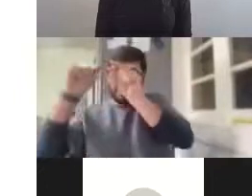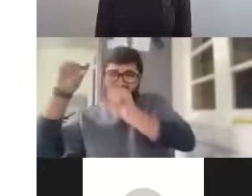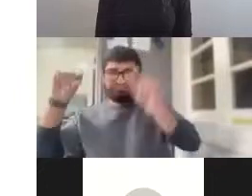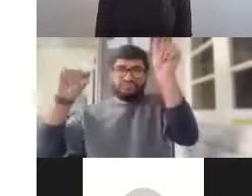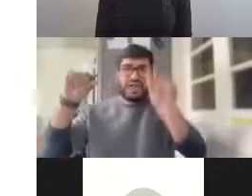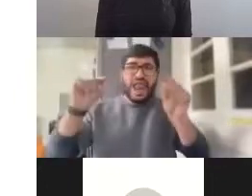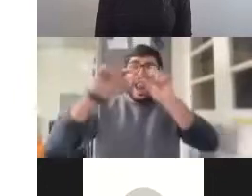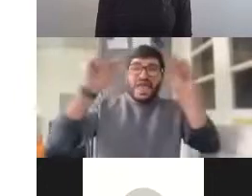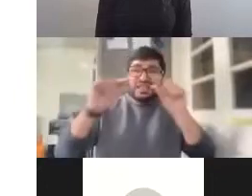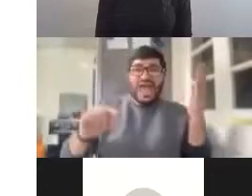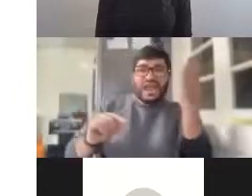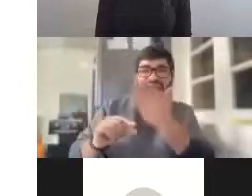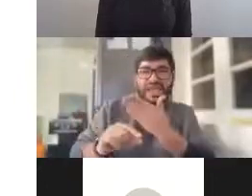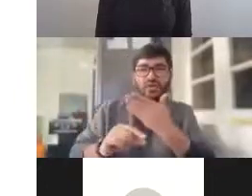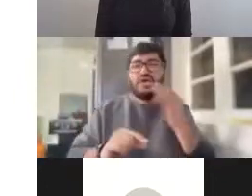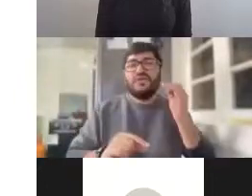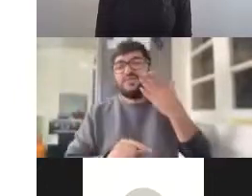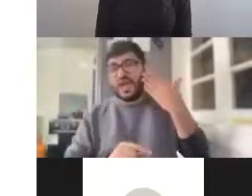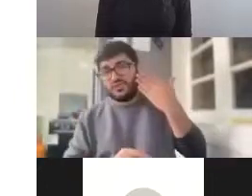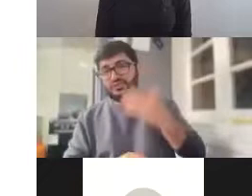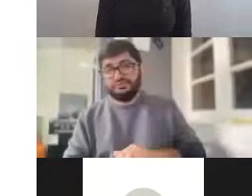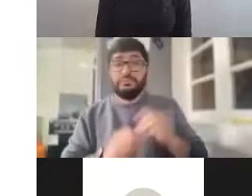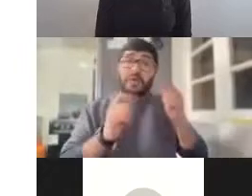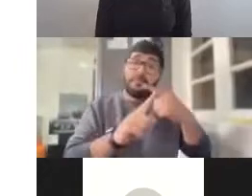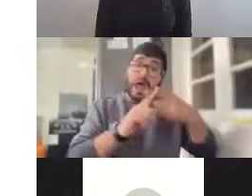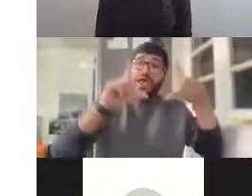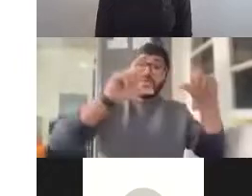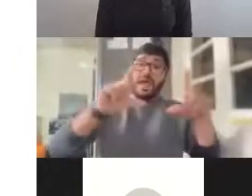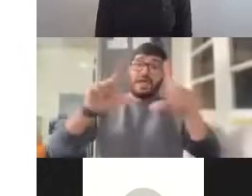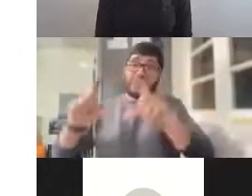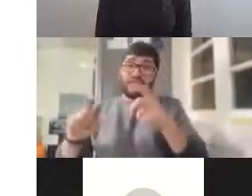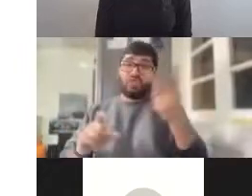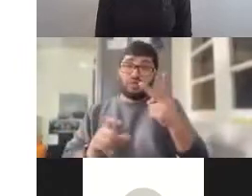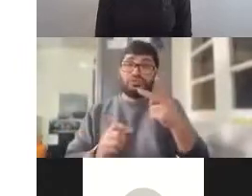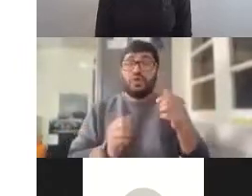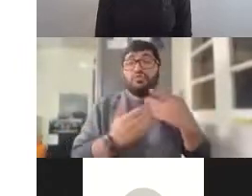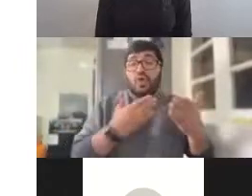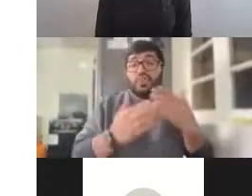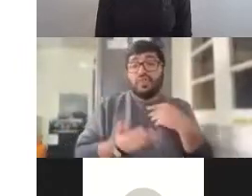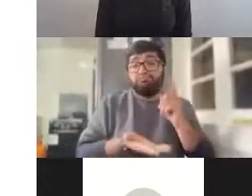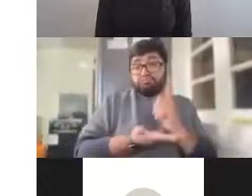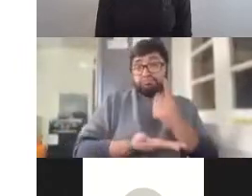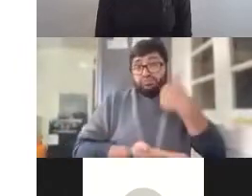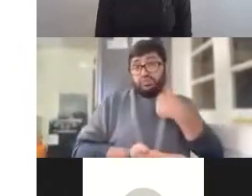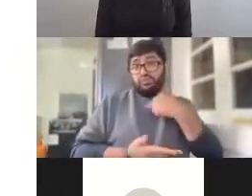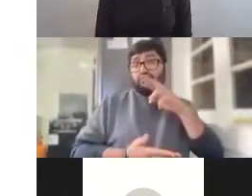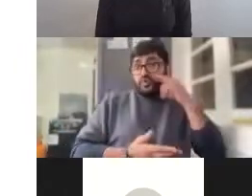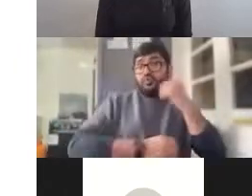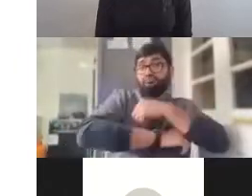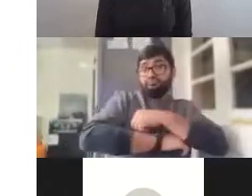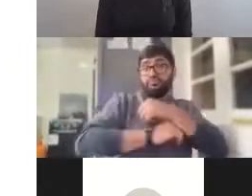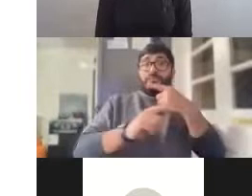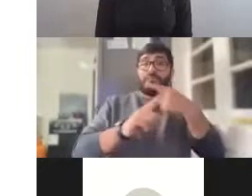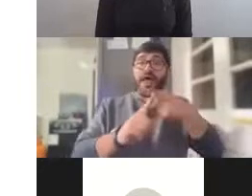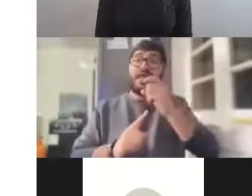de esta PPT, con color naranja y letras negras, ¿ya? El fondo blanco con la foto